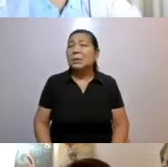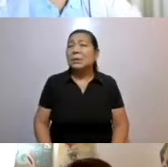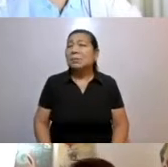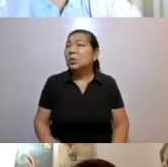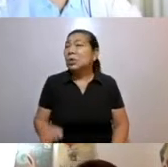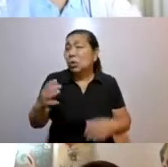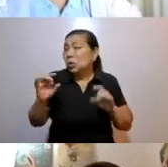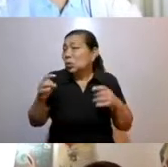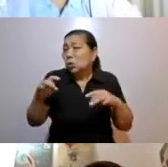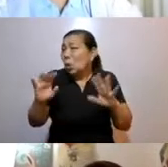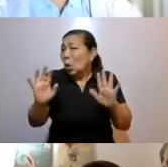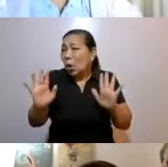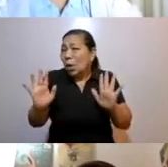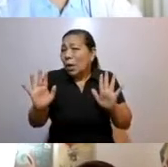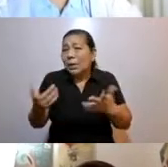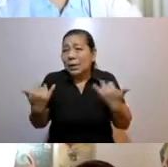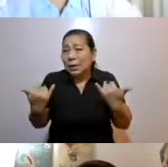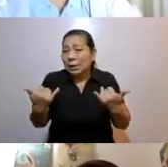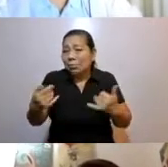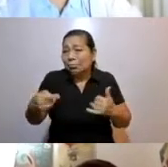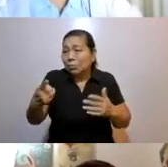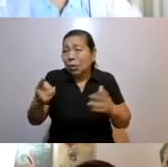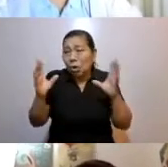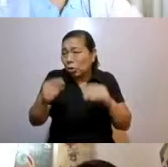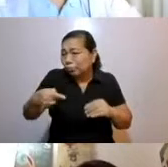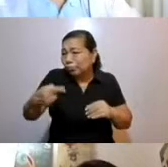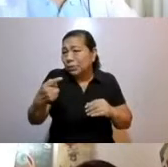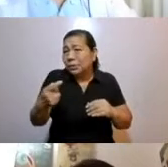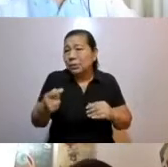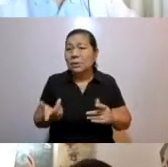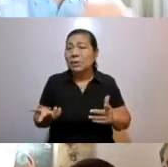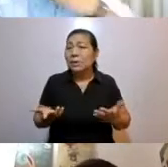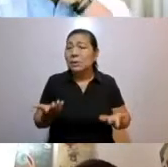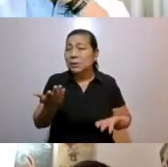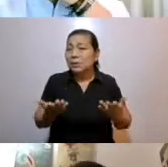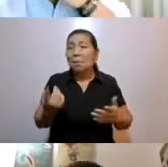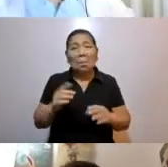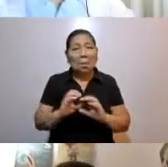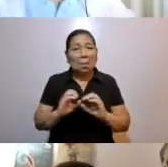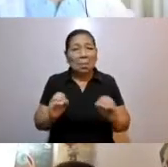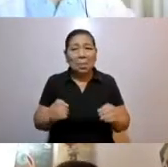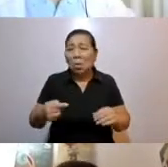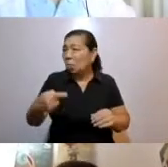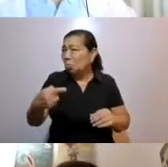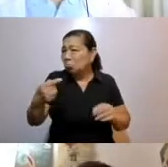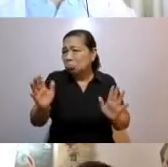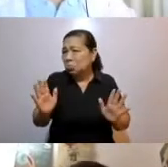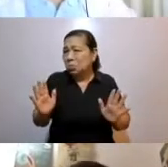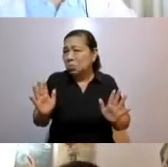el orgánico tiende a perder estas erecciones nocturnas y el psicógeno para nada. Las erecciones nocturnas